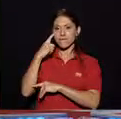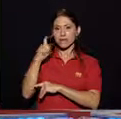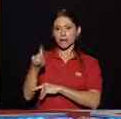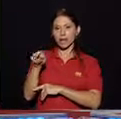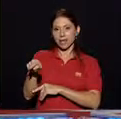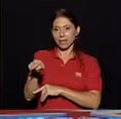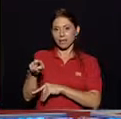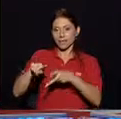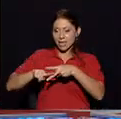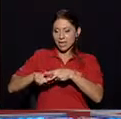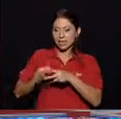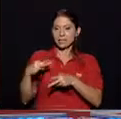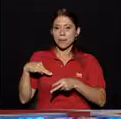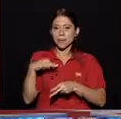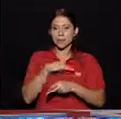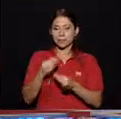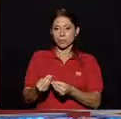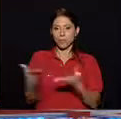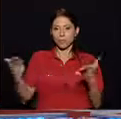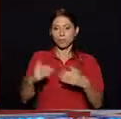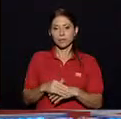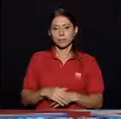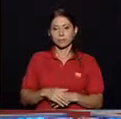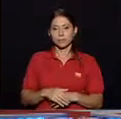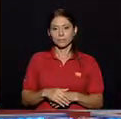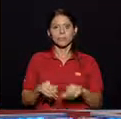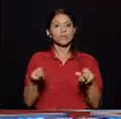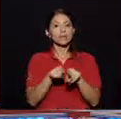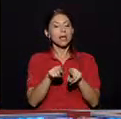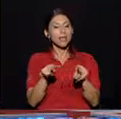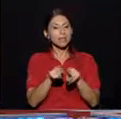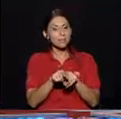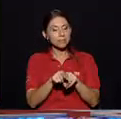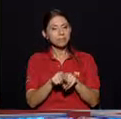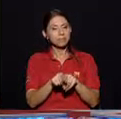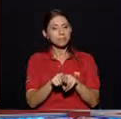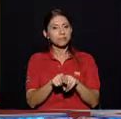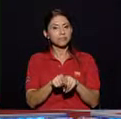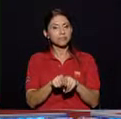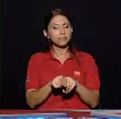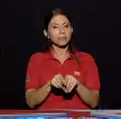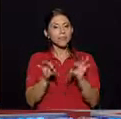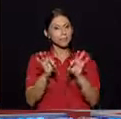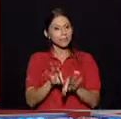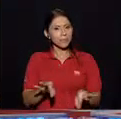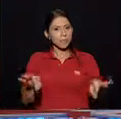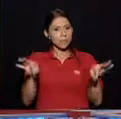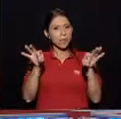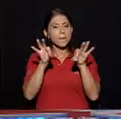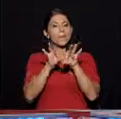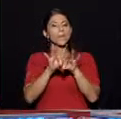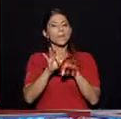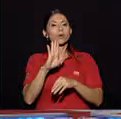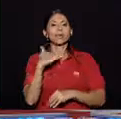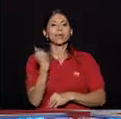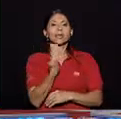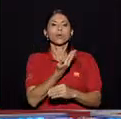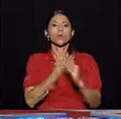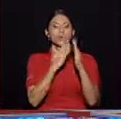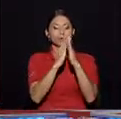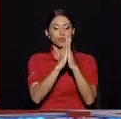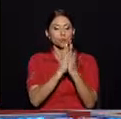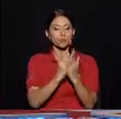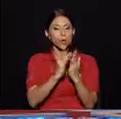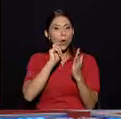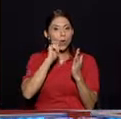Por su parte, el investigador del Instituto de Estudios Interdisciplinarios de la Niñez y la Adolescencia de la Universidad Nacional, Pablo Chaverri, aseguró